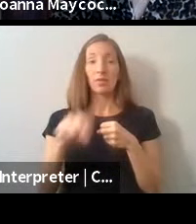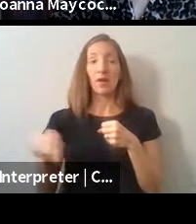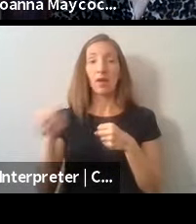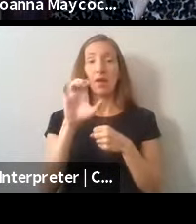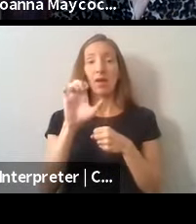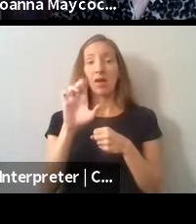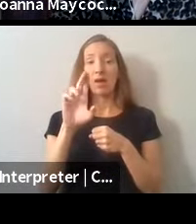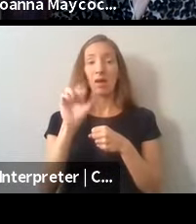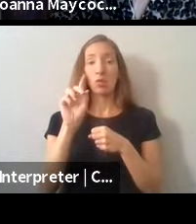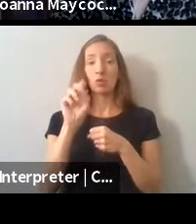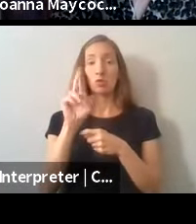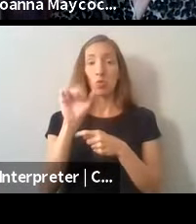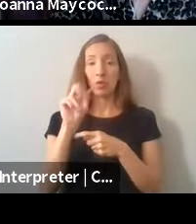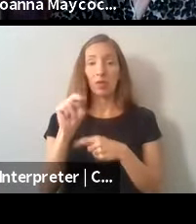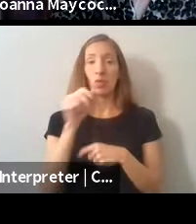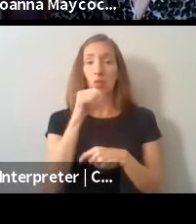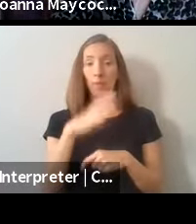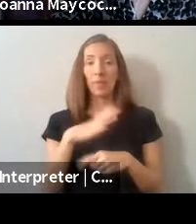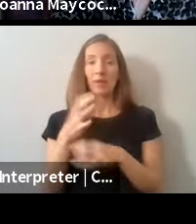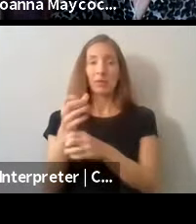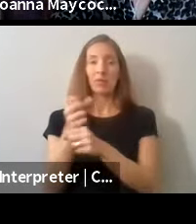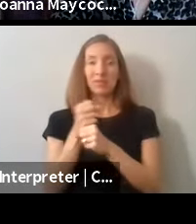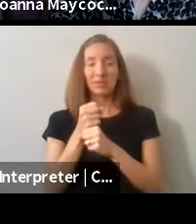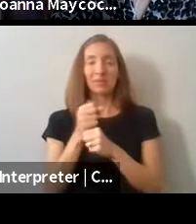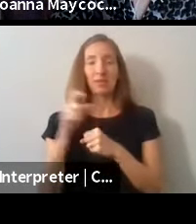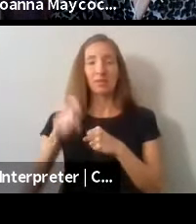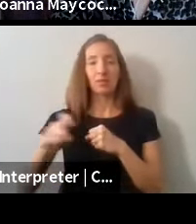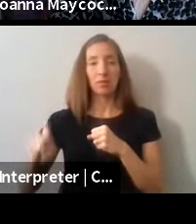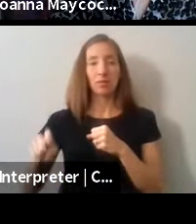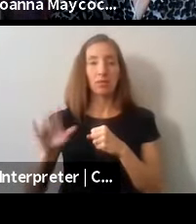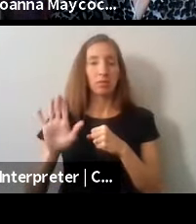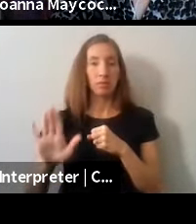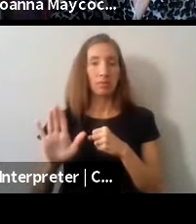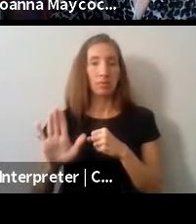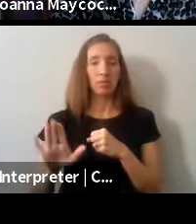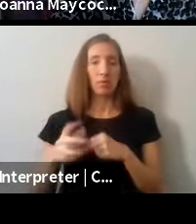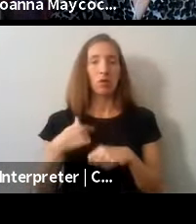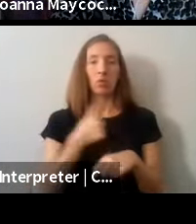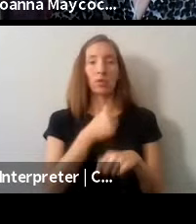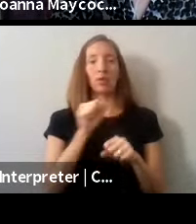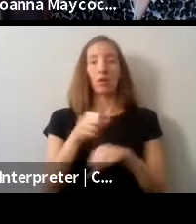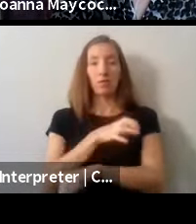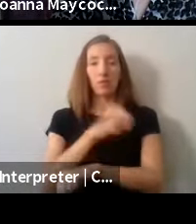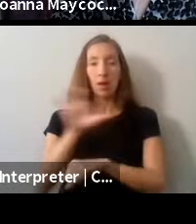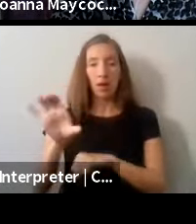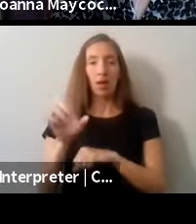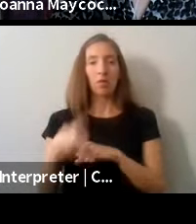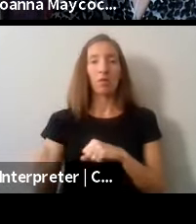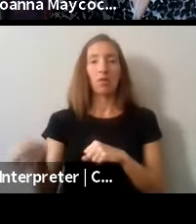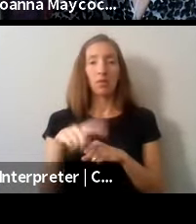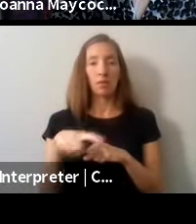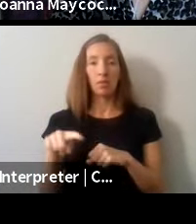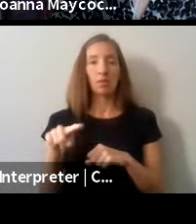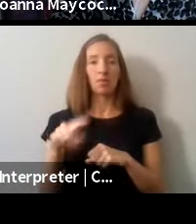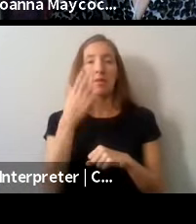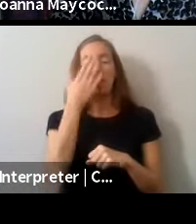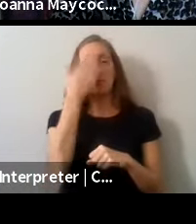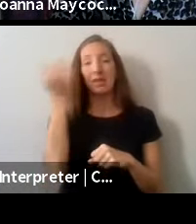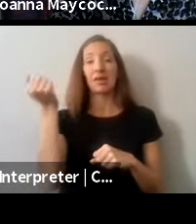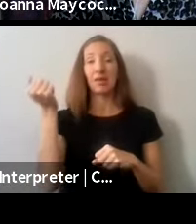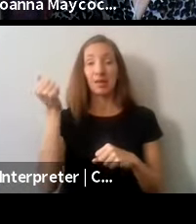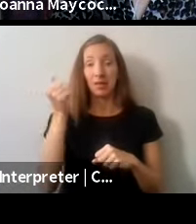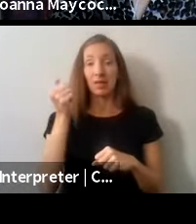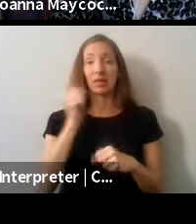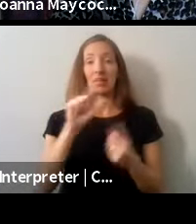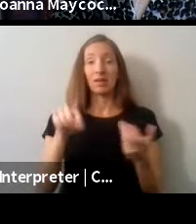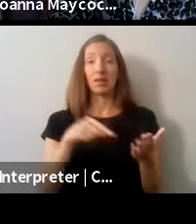a pesar de la difusión que existe a nivel mundial y en el Ecuador, muchas mujeres aún no se atreven a